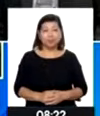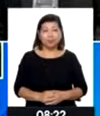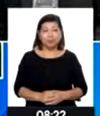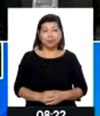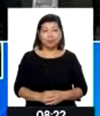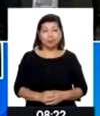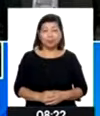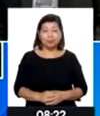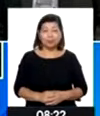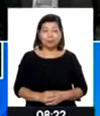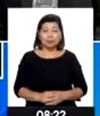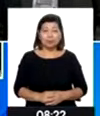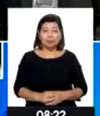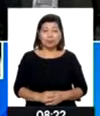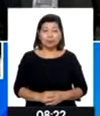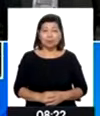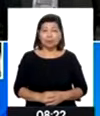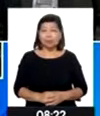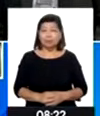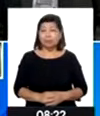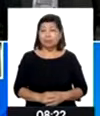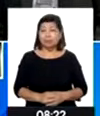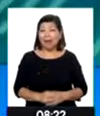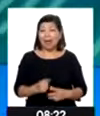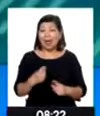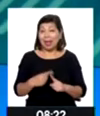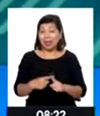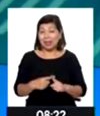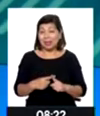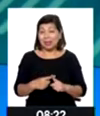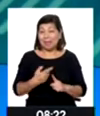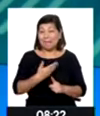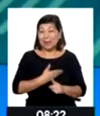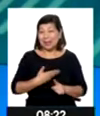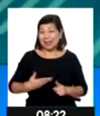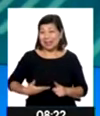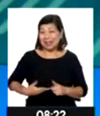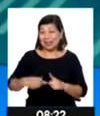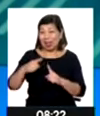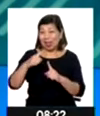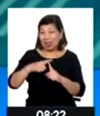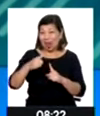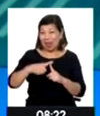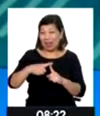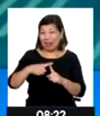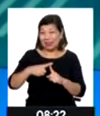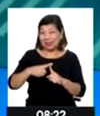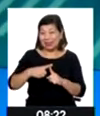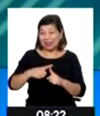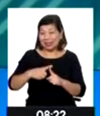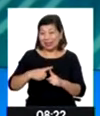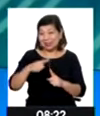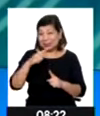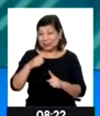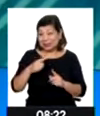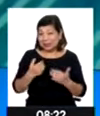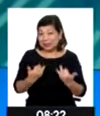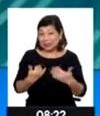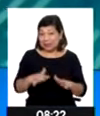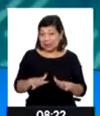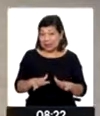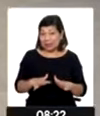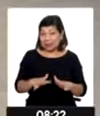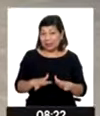finalizar, el caso del expresidente Alejandro Toledo. Hace algunas semanas se le consultó si es que ya